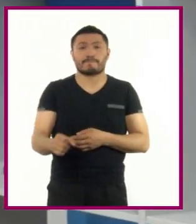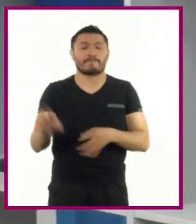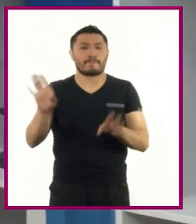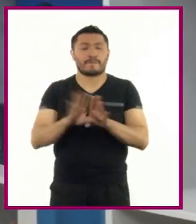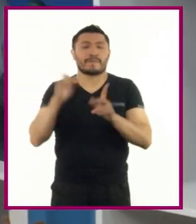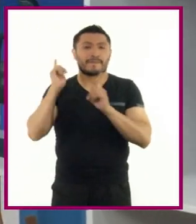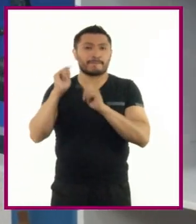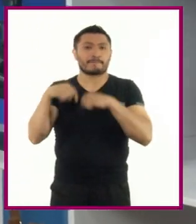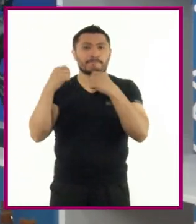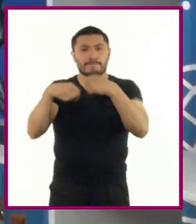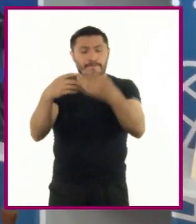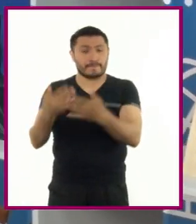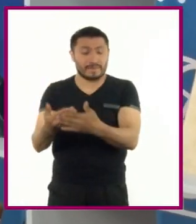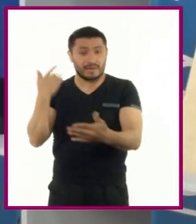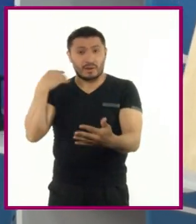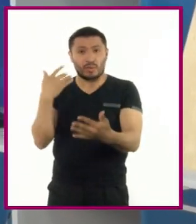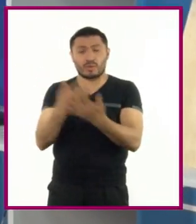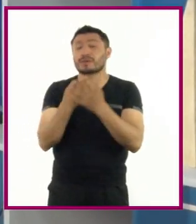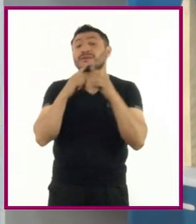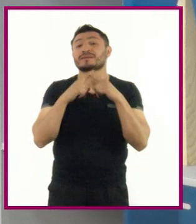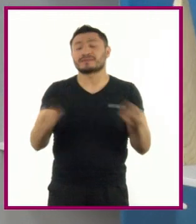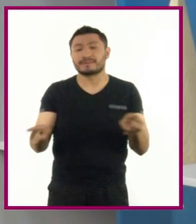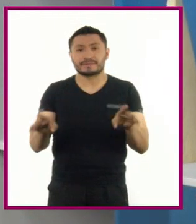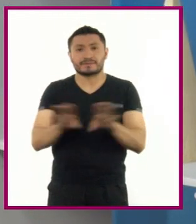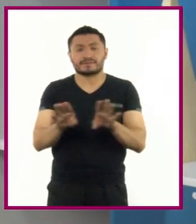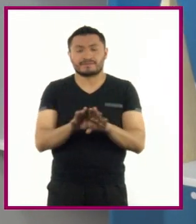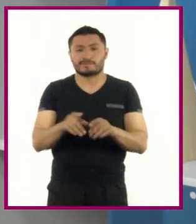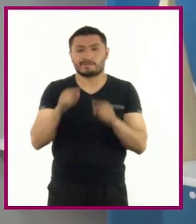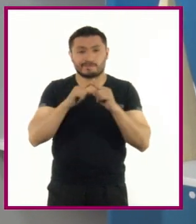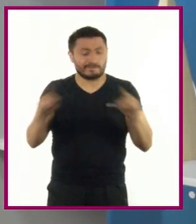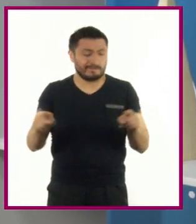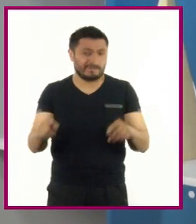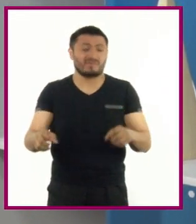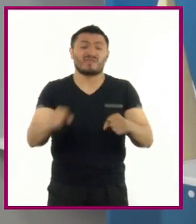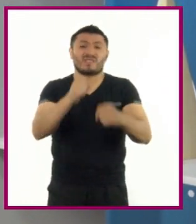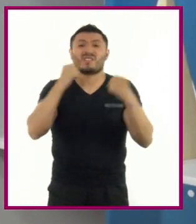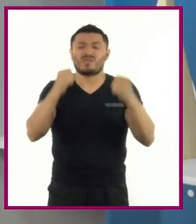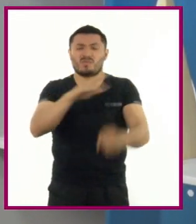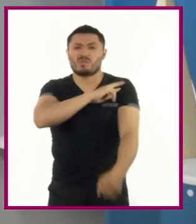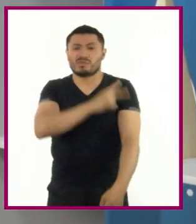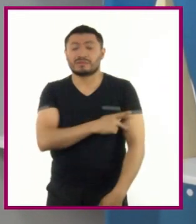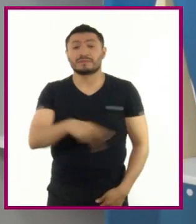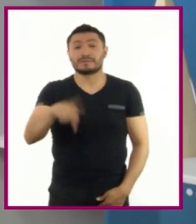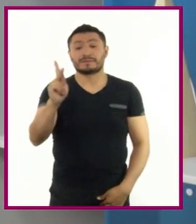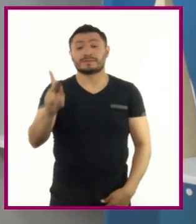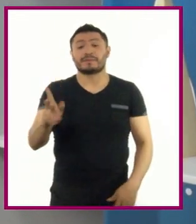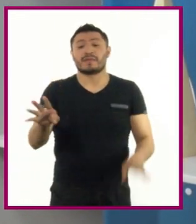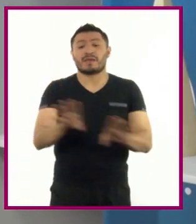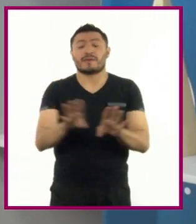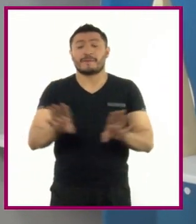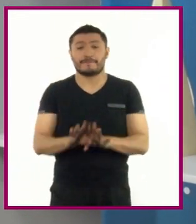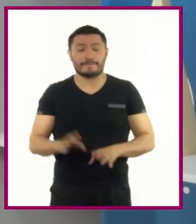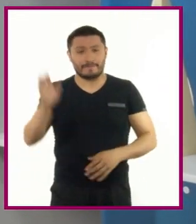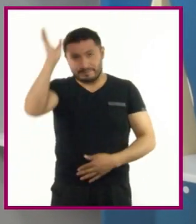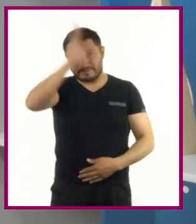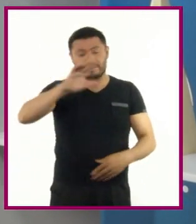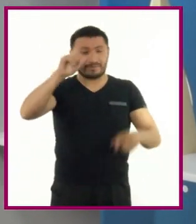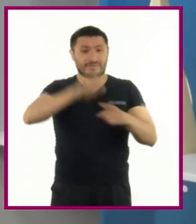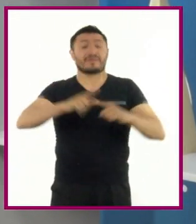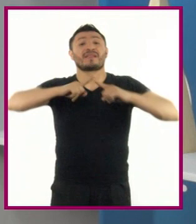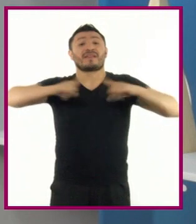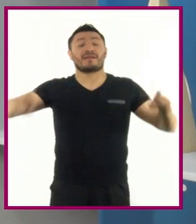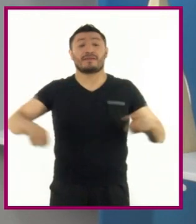tradiciones distintas, marcados por una enorme asimetría de poder, pero con contribuciones culturales también enormes que hacer,